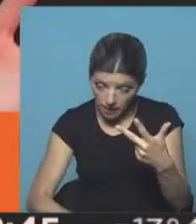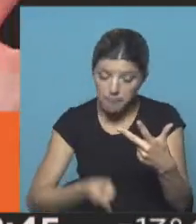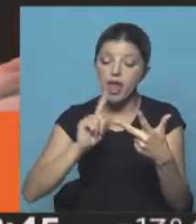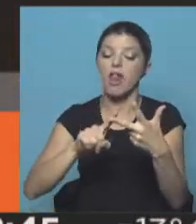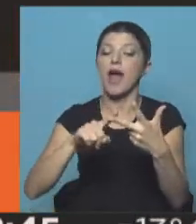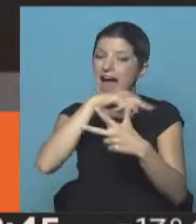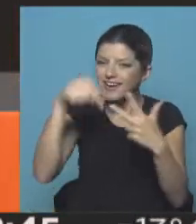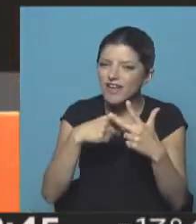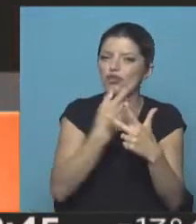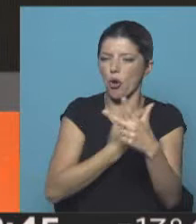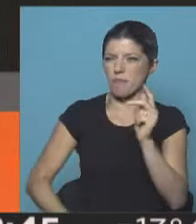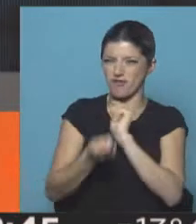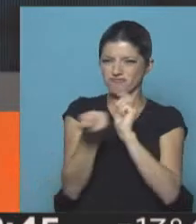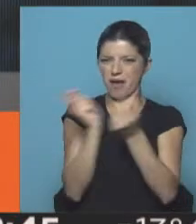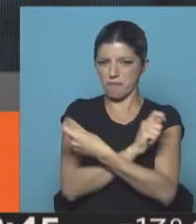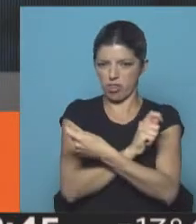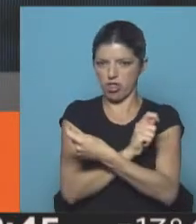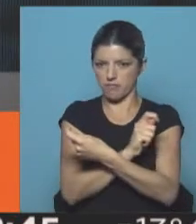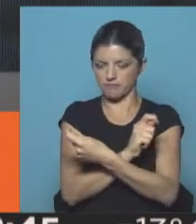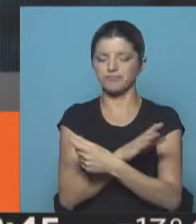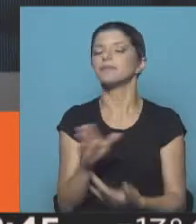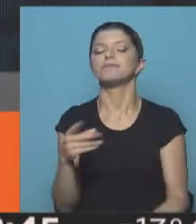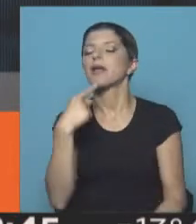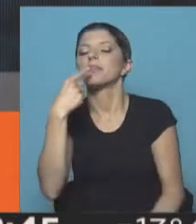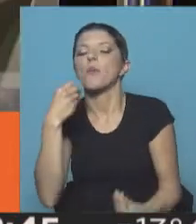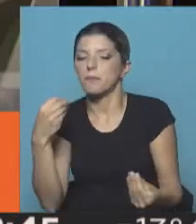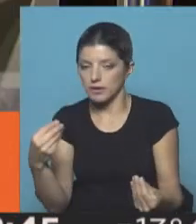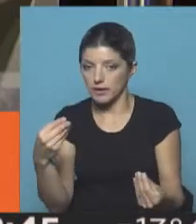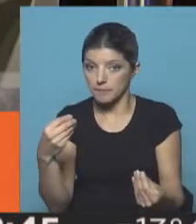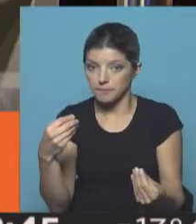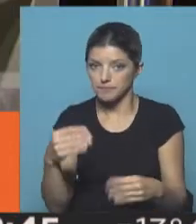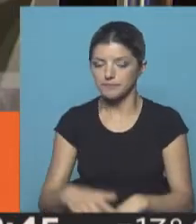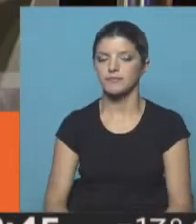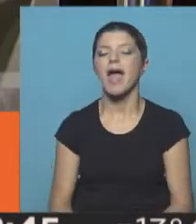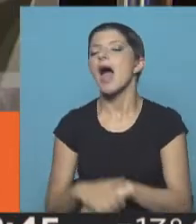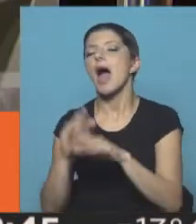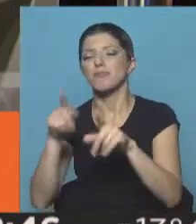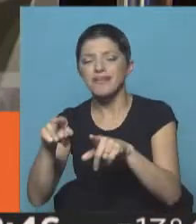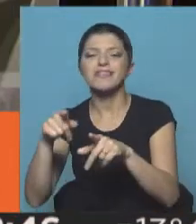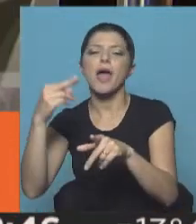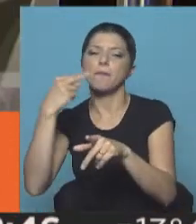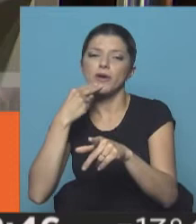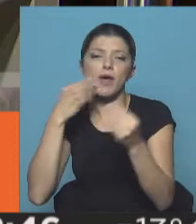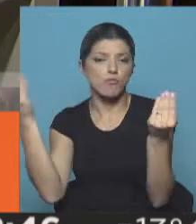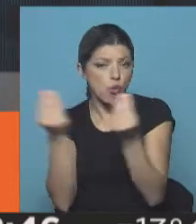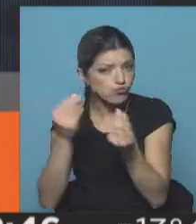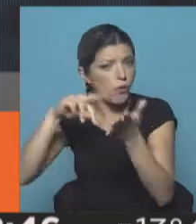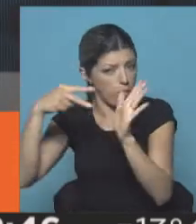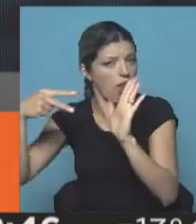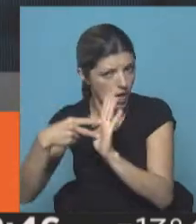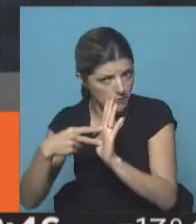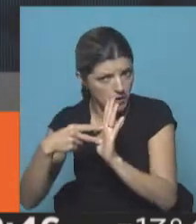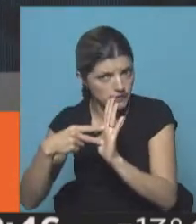de ser elegido nuevamente presidente. Quiero decir, el eje bolivariano, a pesar de todos los enormes problemas, digo, no quiero minimizar los problemas, simplemente quiero